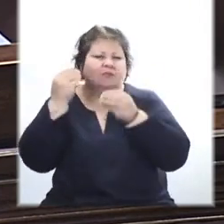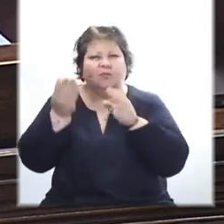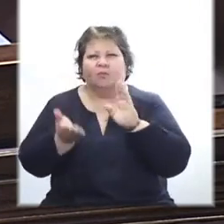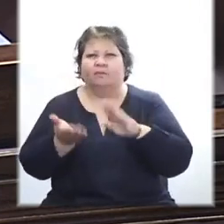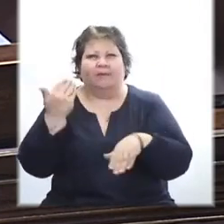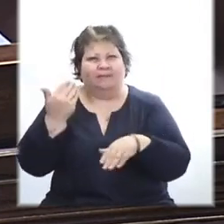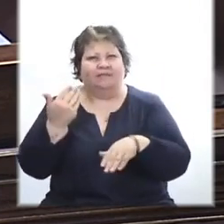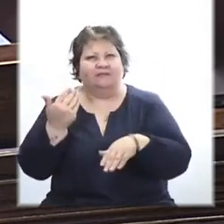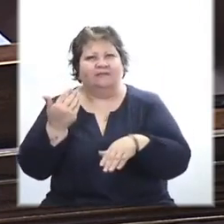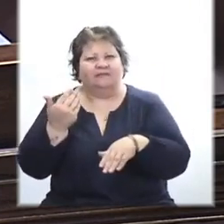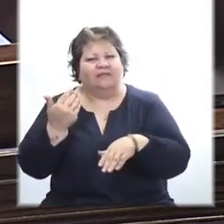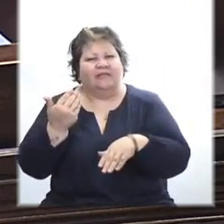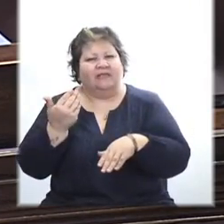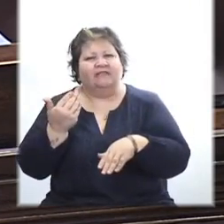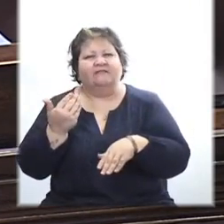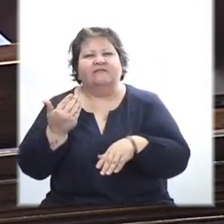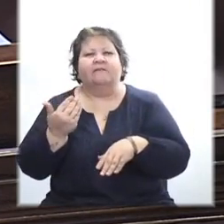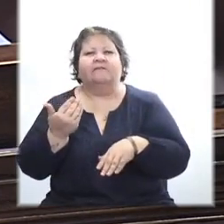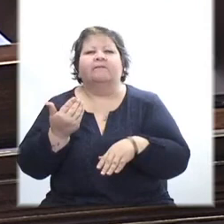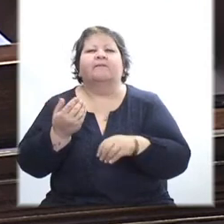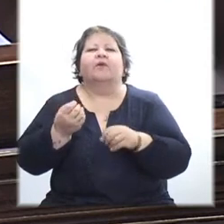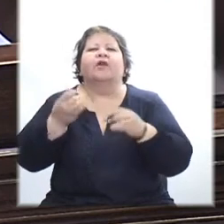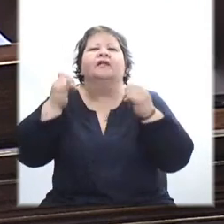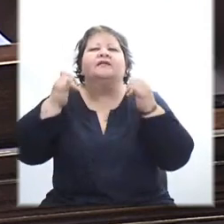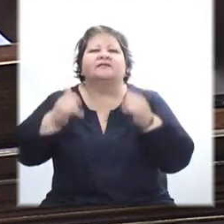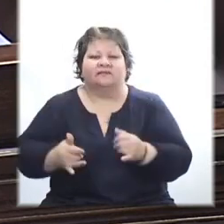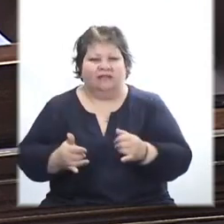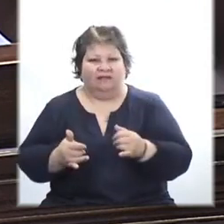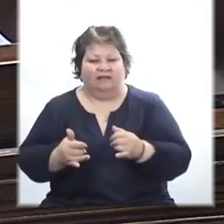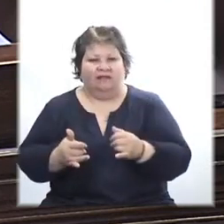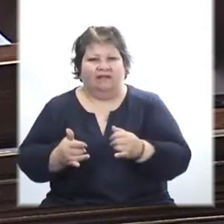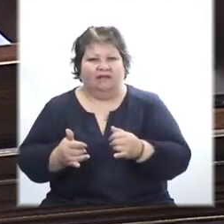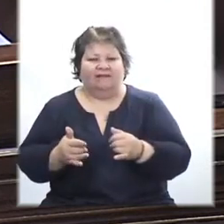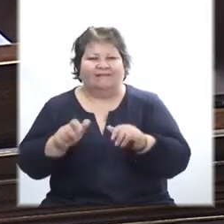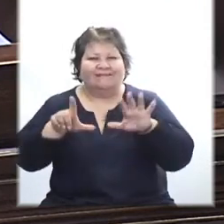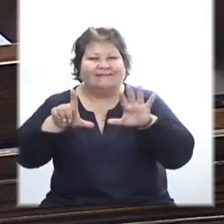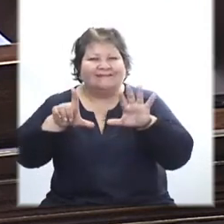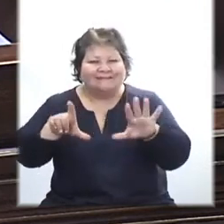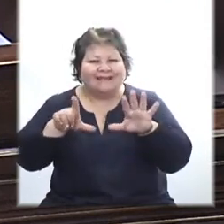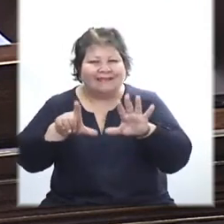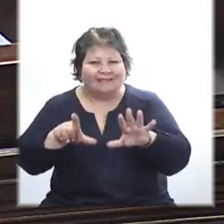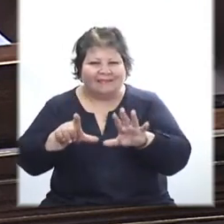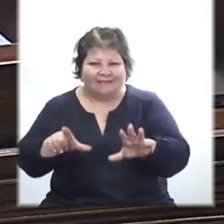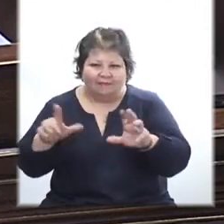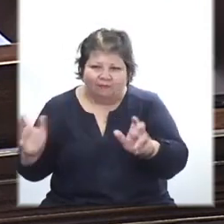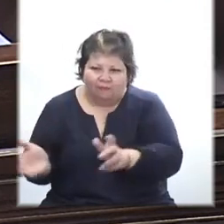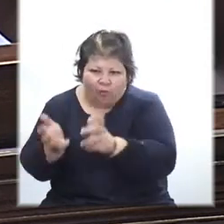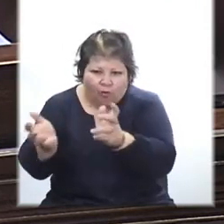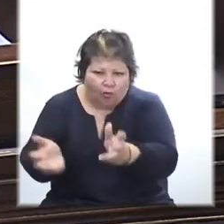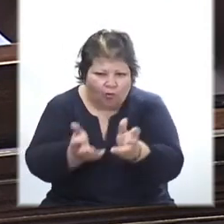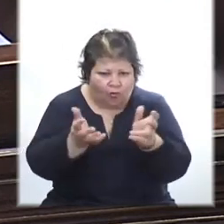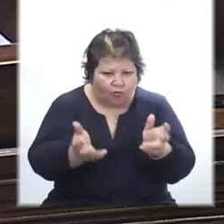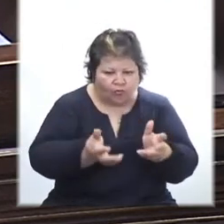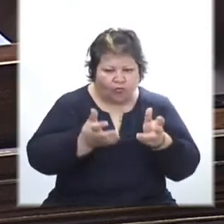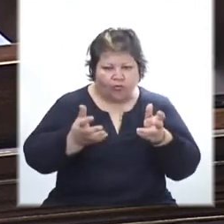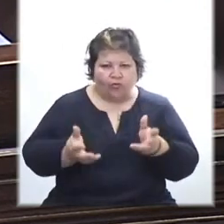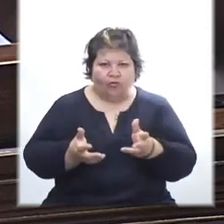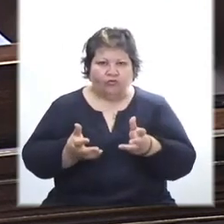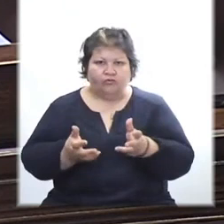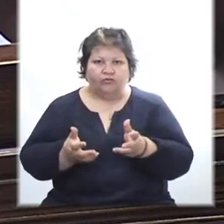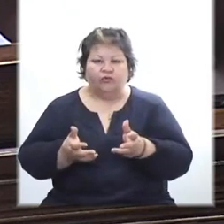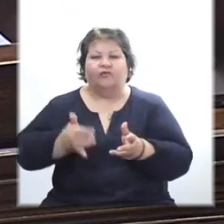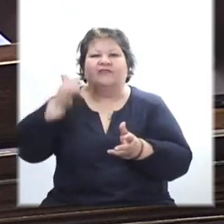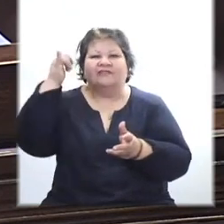la intencionalidad. Se habló de 7 focos, nada menos que 7 focos